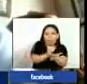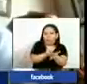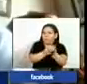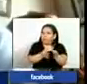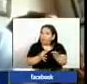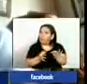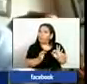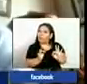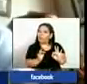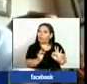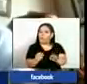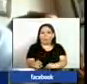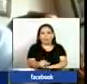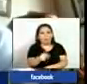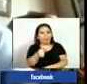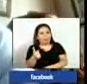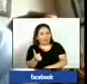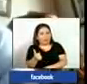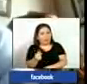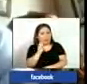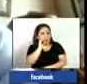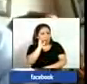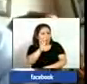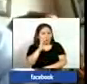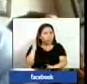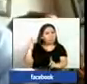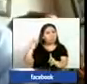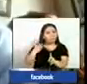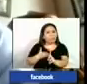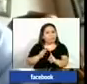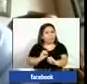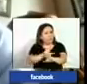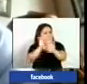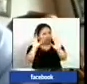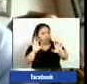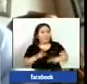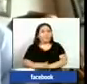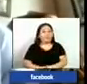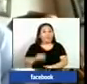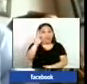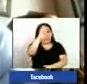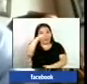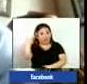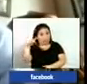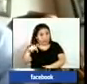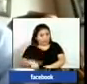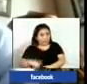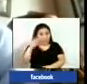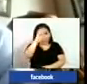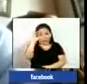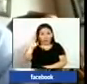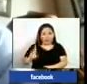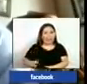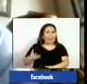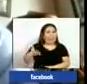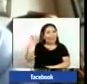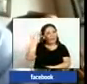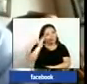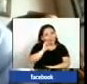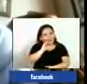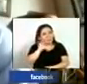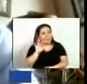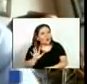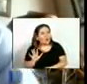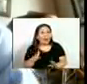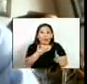un nuevo estilo y dice las cosas por su nombre. Aquí en Costa Rica, cuando él llegó y dijo